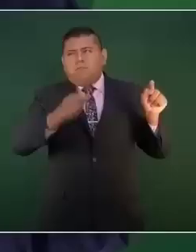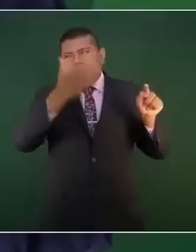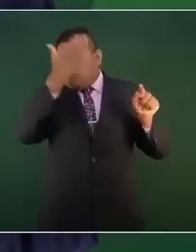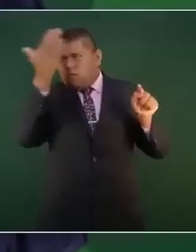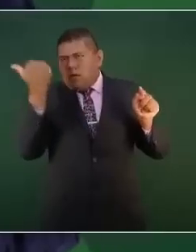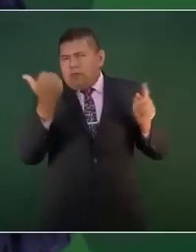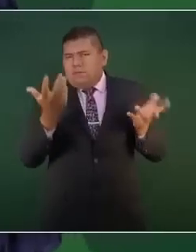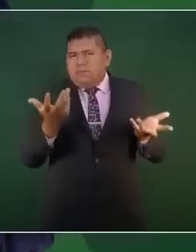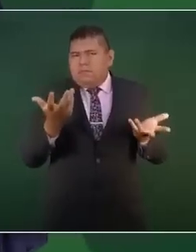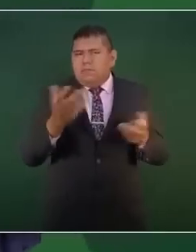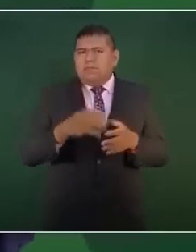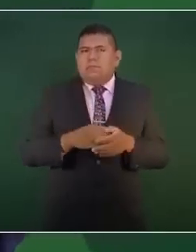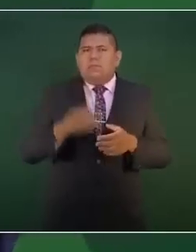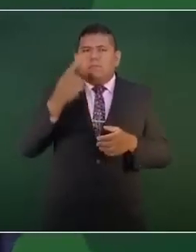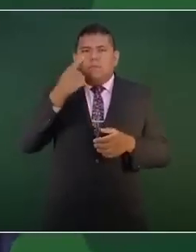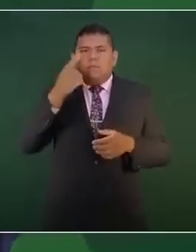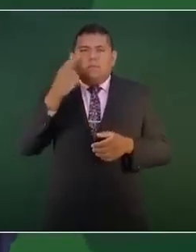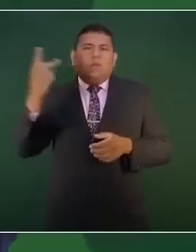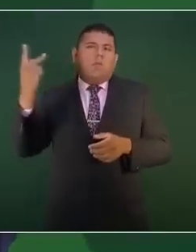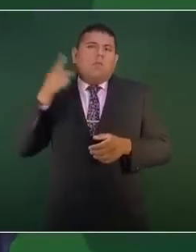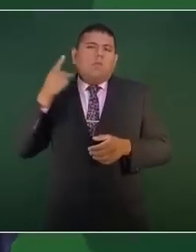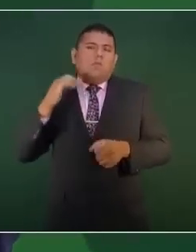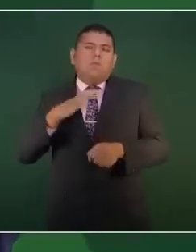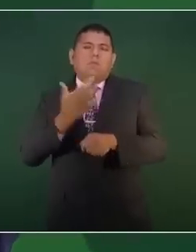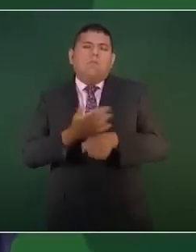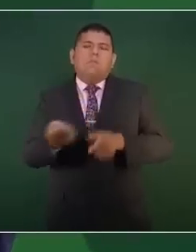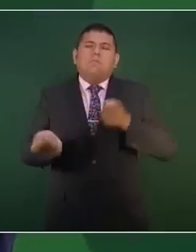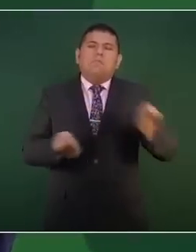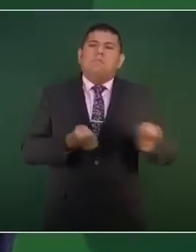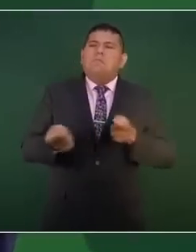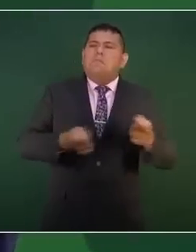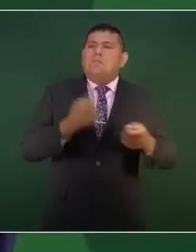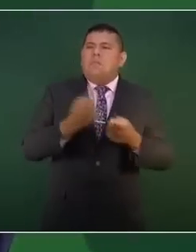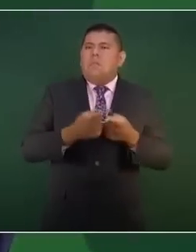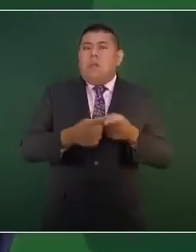La política, asunto de los políticos. No,